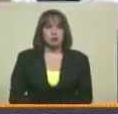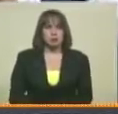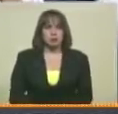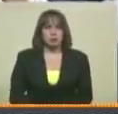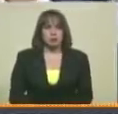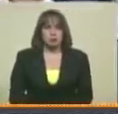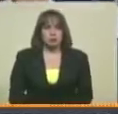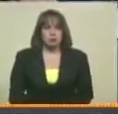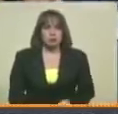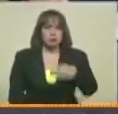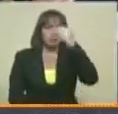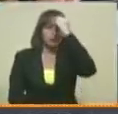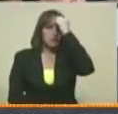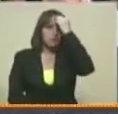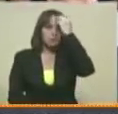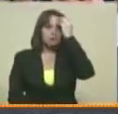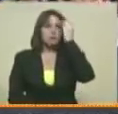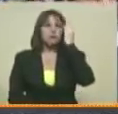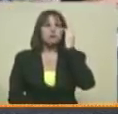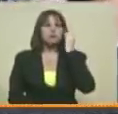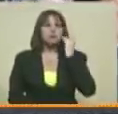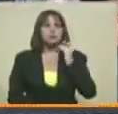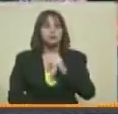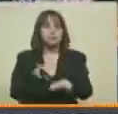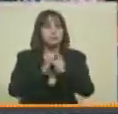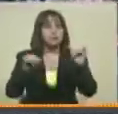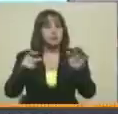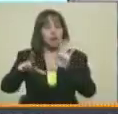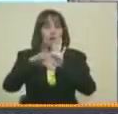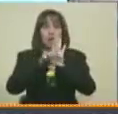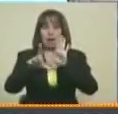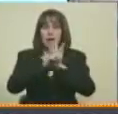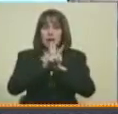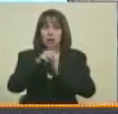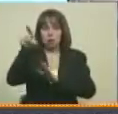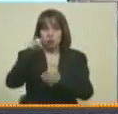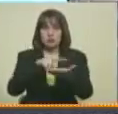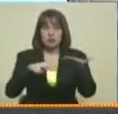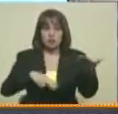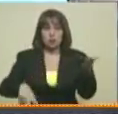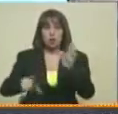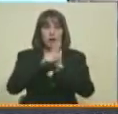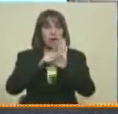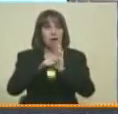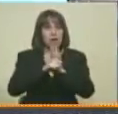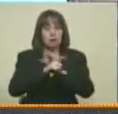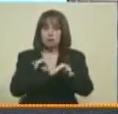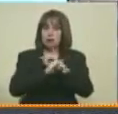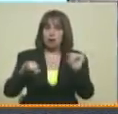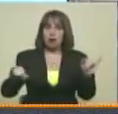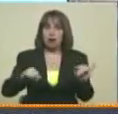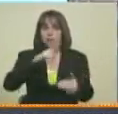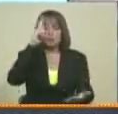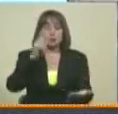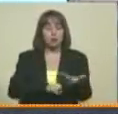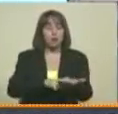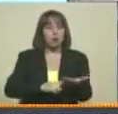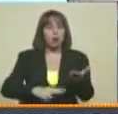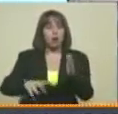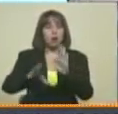Bueno, si ya es ley, mi hermanito. Usted se leyó la ley. Ya es ley, lo aprobó la